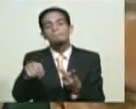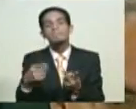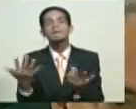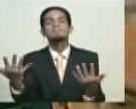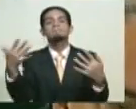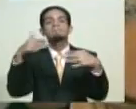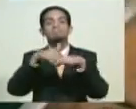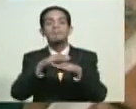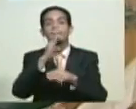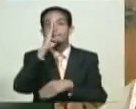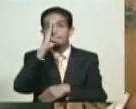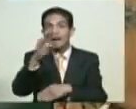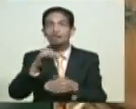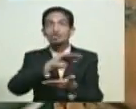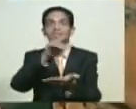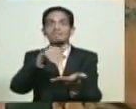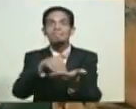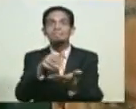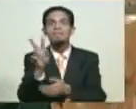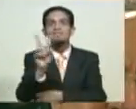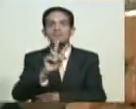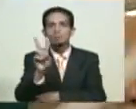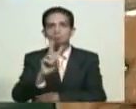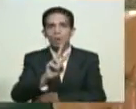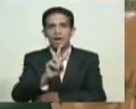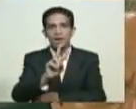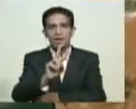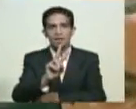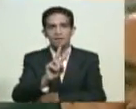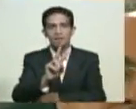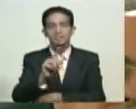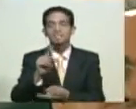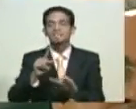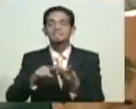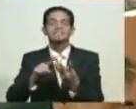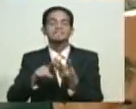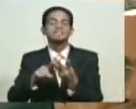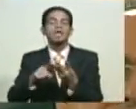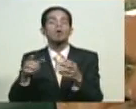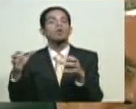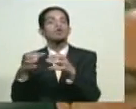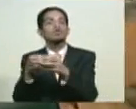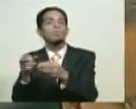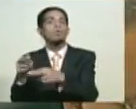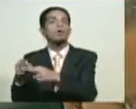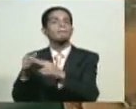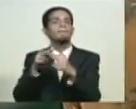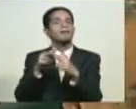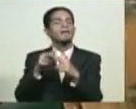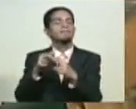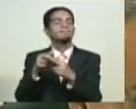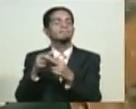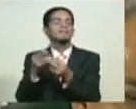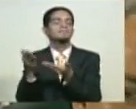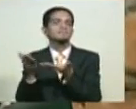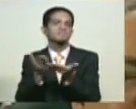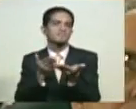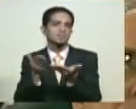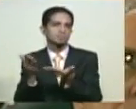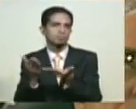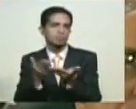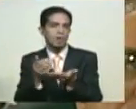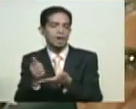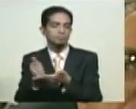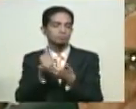Venezuela, con los entes que nos prestan los servicios, todos los entes que nos prestan el servicio, razón por la cual,